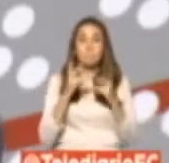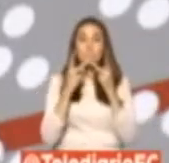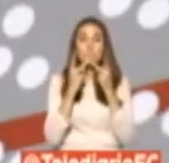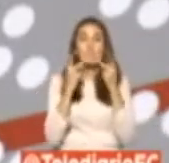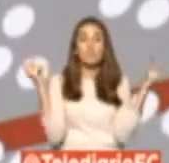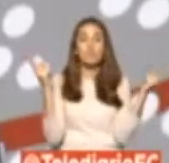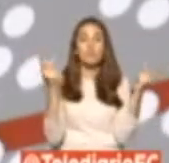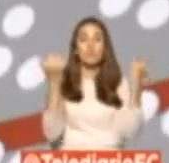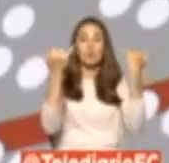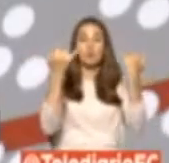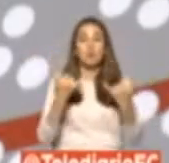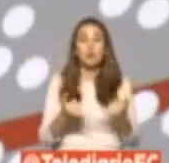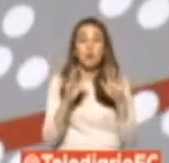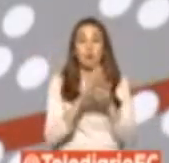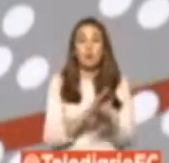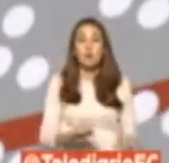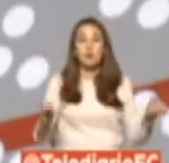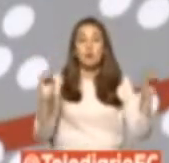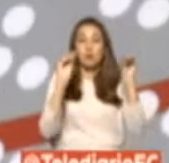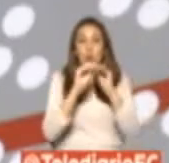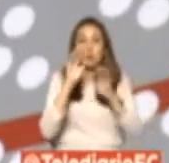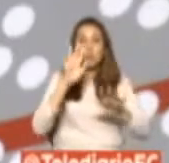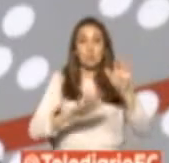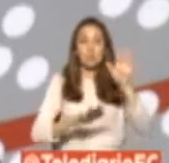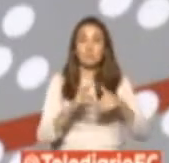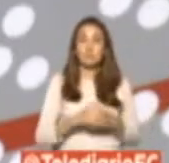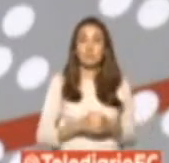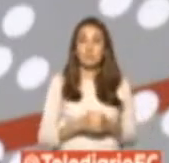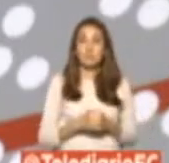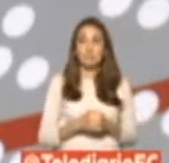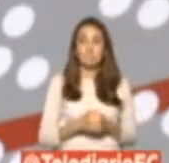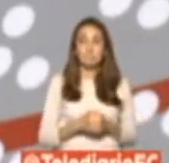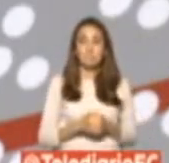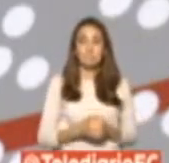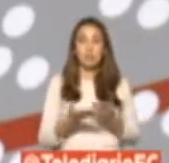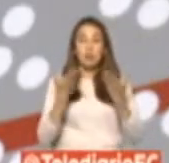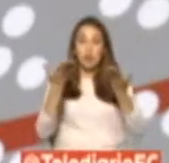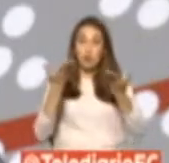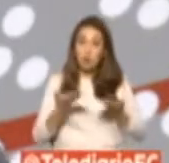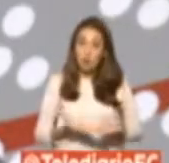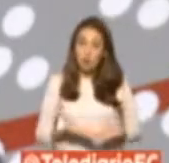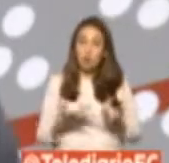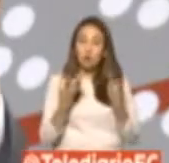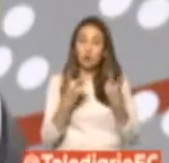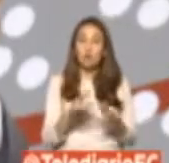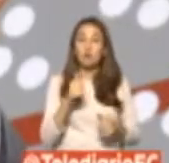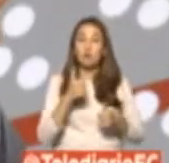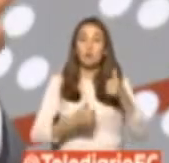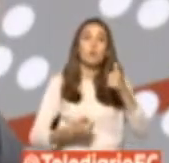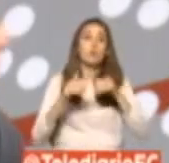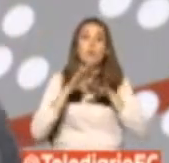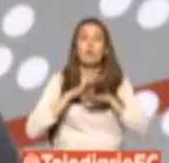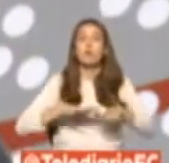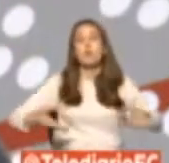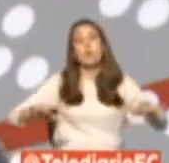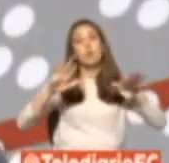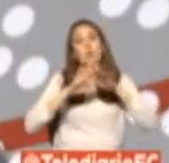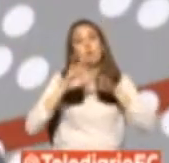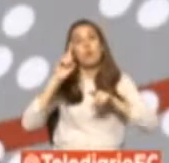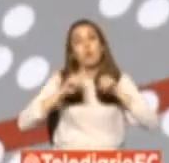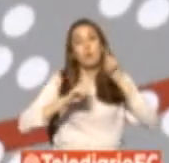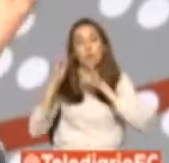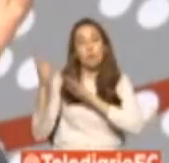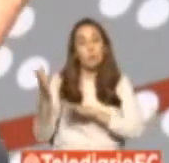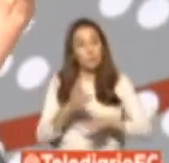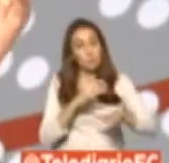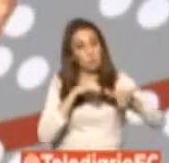públicos que se entregan a las organizaciones políticas. No sé, en este caso, el fondo partidario